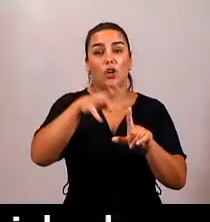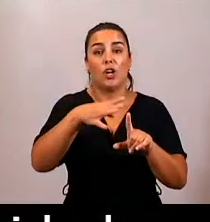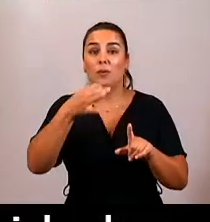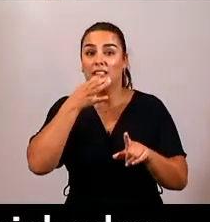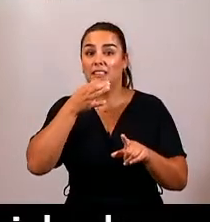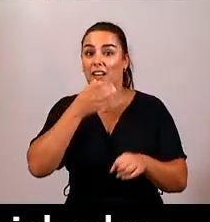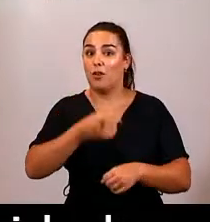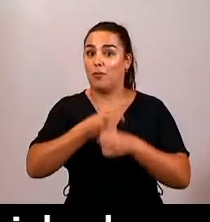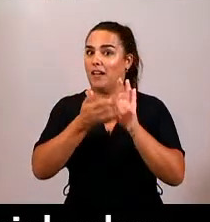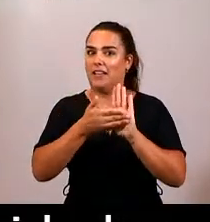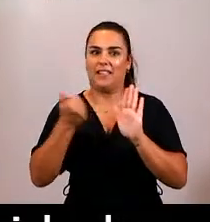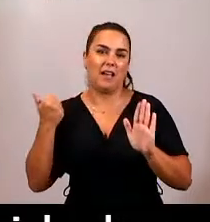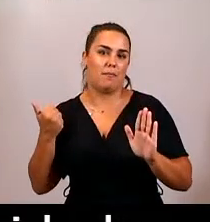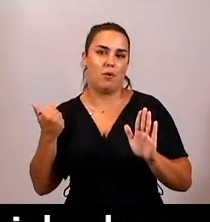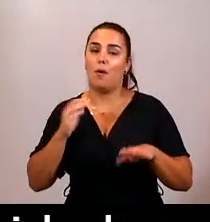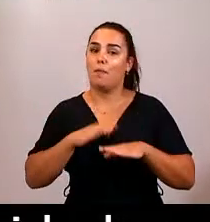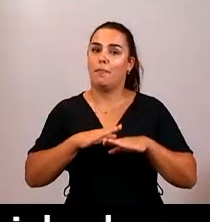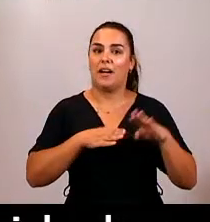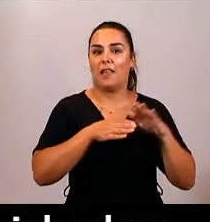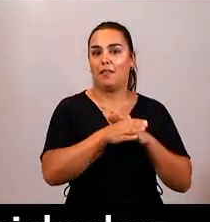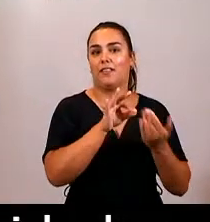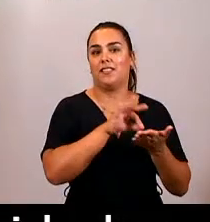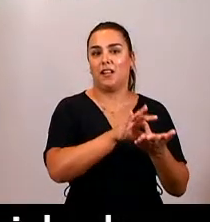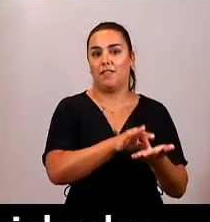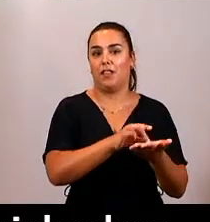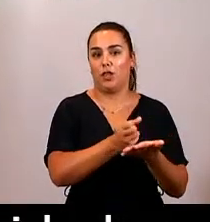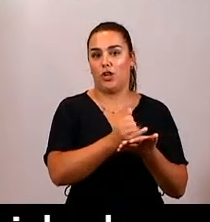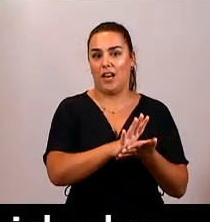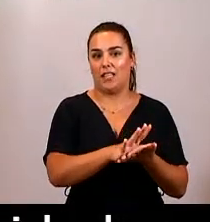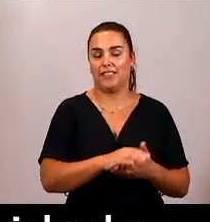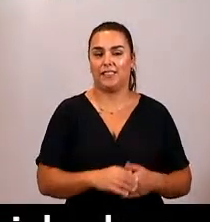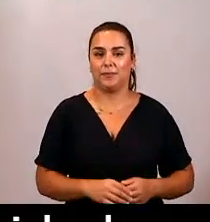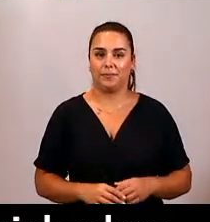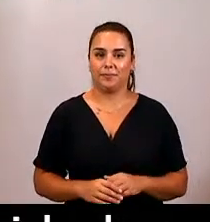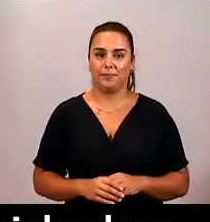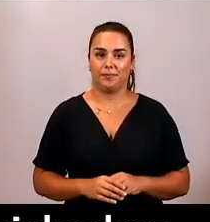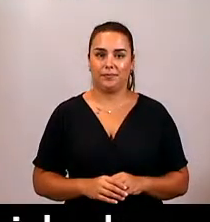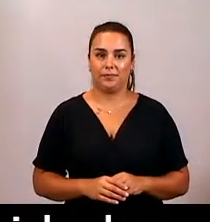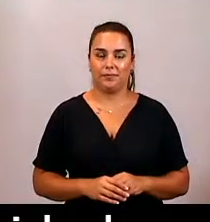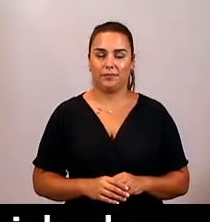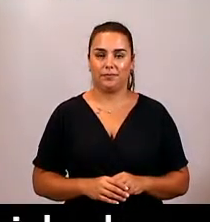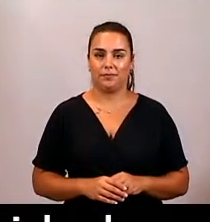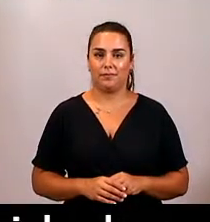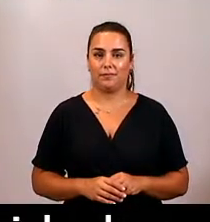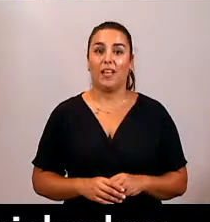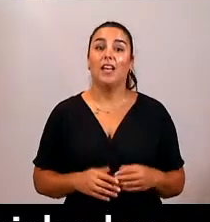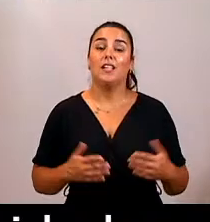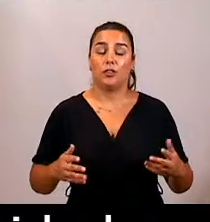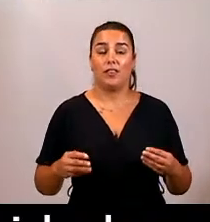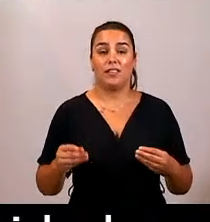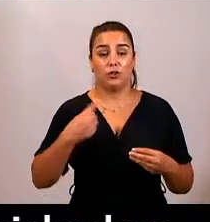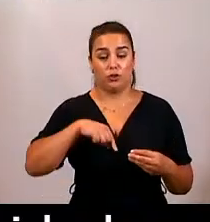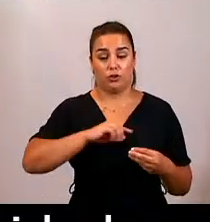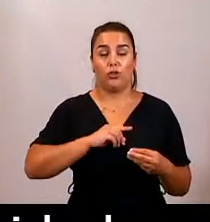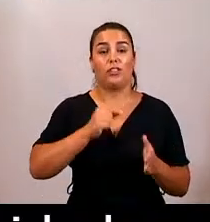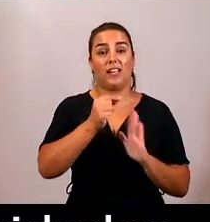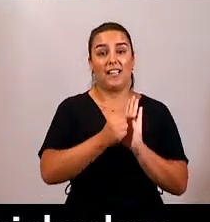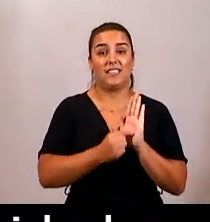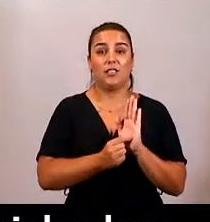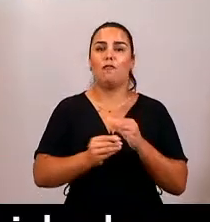tarde para acceder a este servicio de forma gratuita. Con esta flexibilización de los